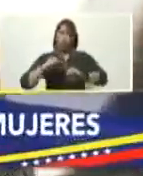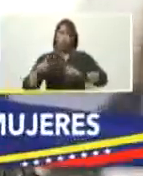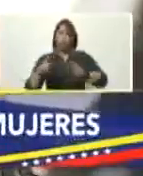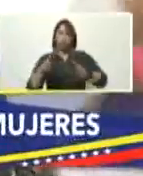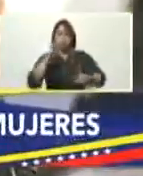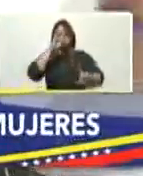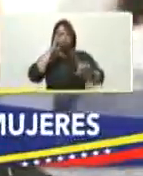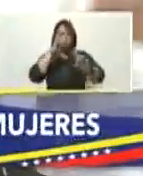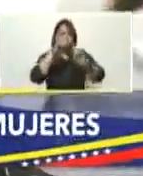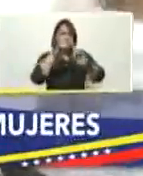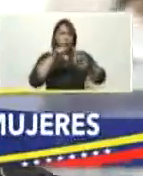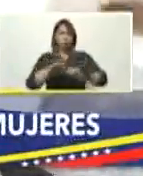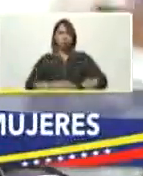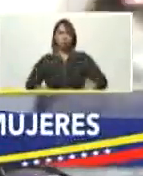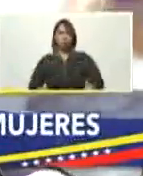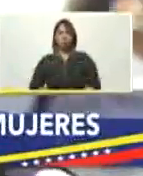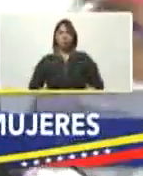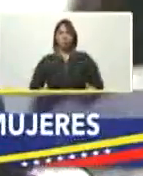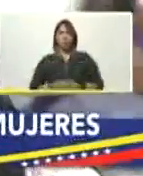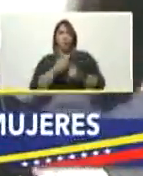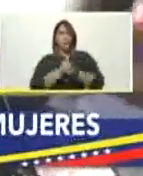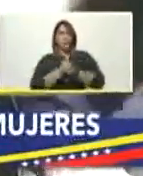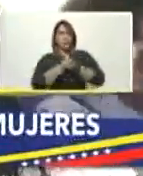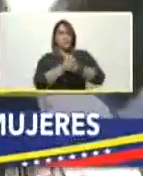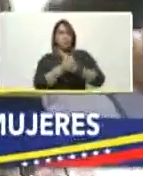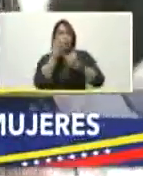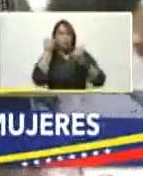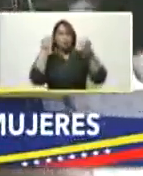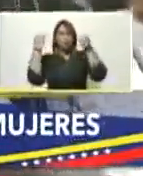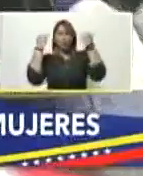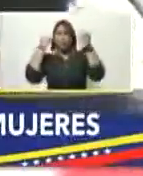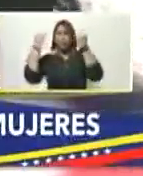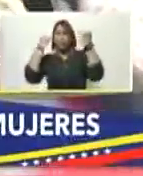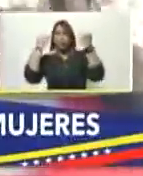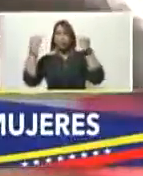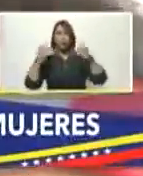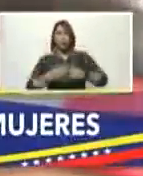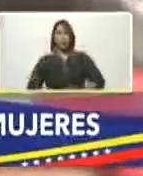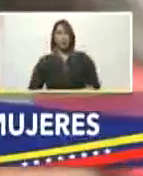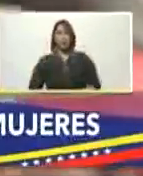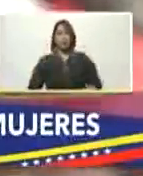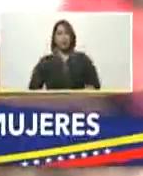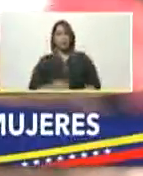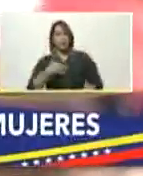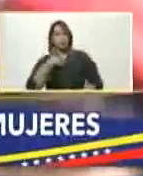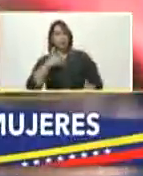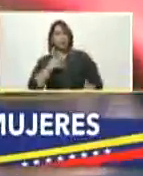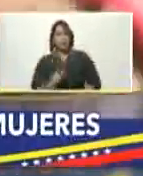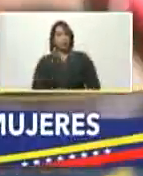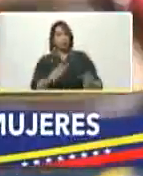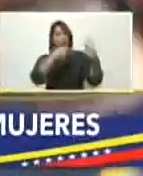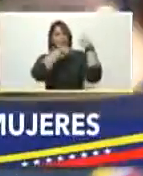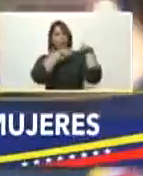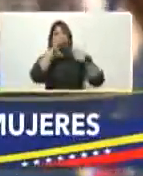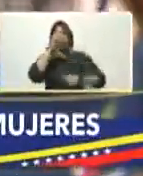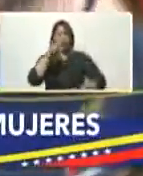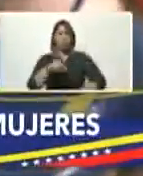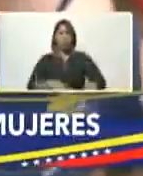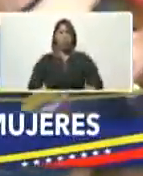conducción, con su amor, con su inteligencia, con su sentido de responsabilidad, con